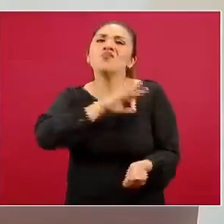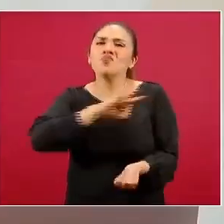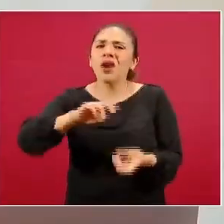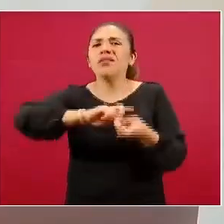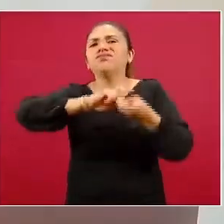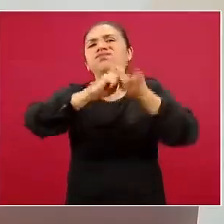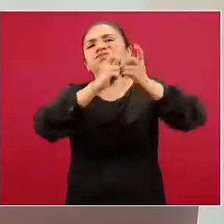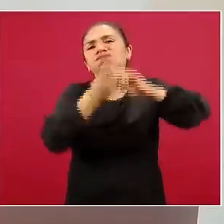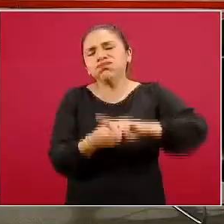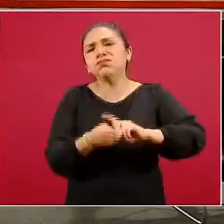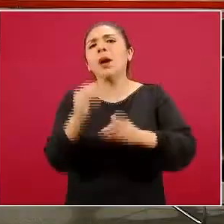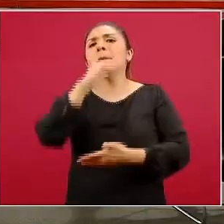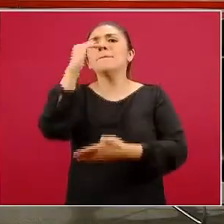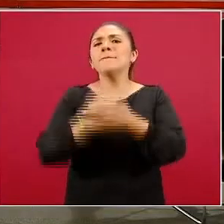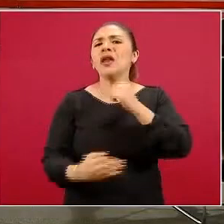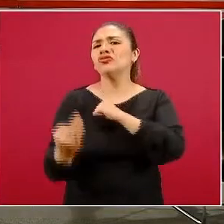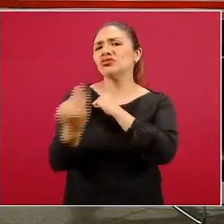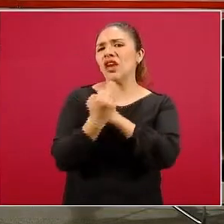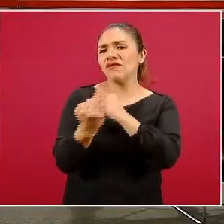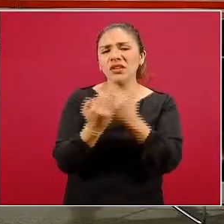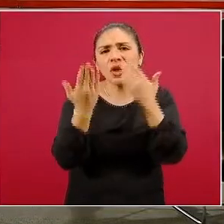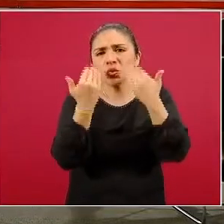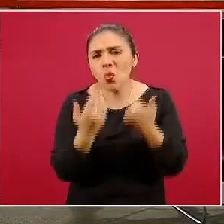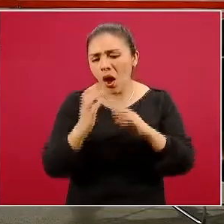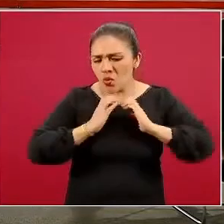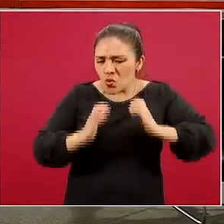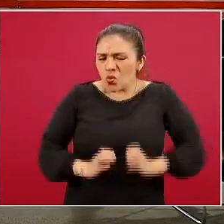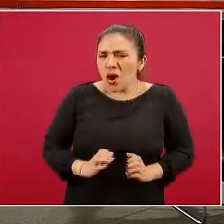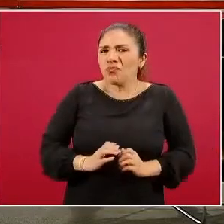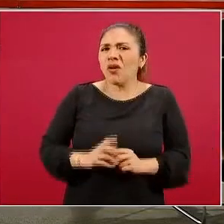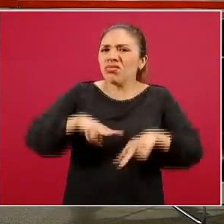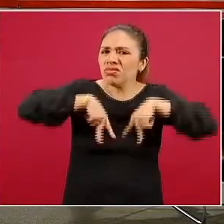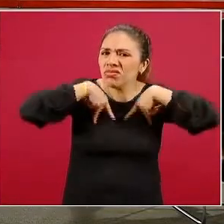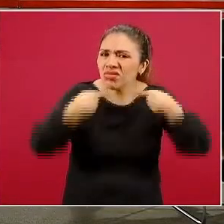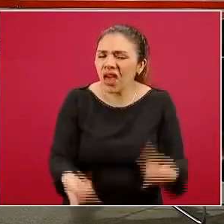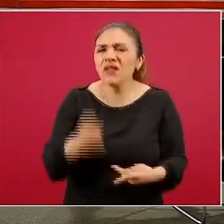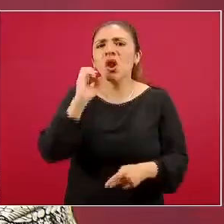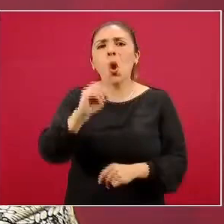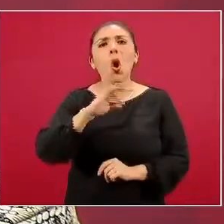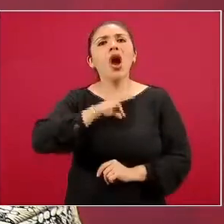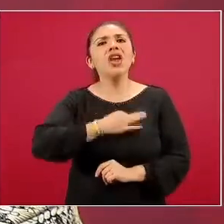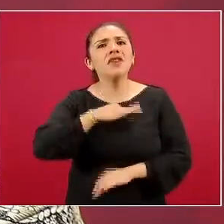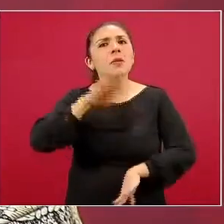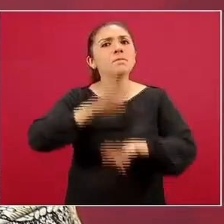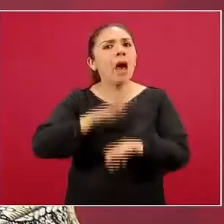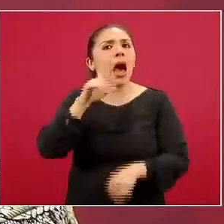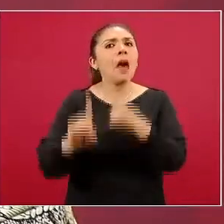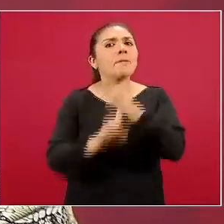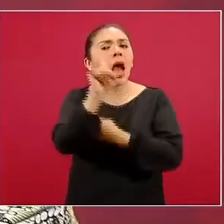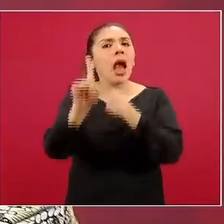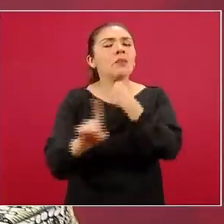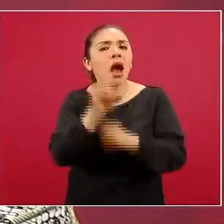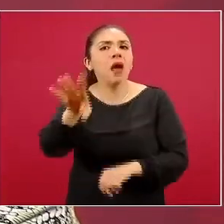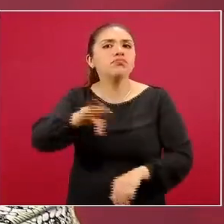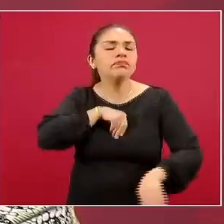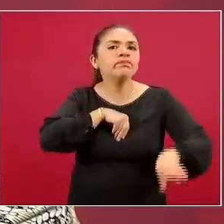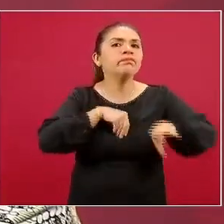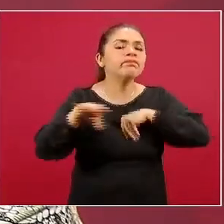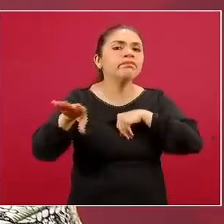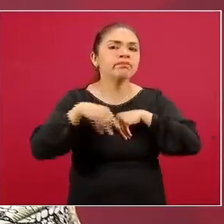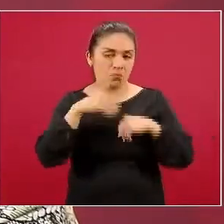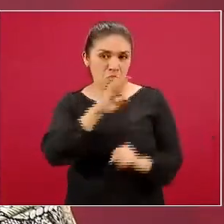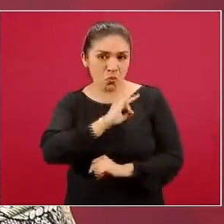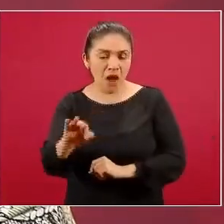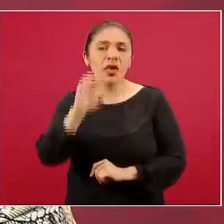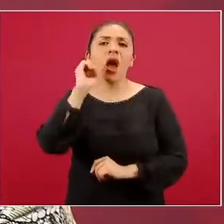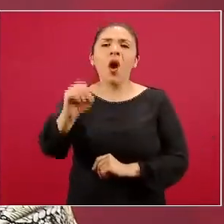pueden ser disminución de las defensas y por lo tanto algunas infecciones oportunistas que llegan a atacar a las personas,